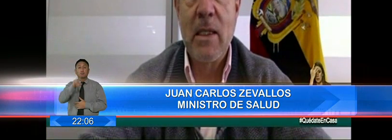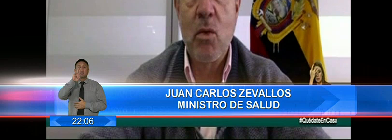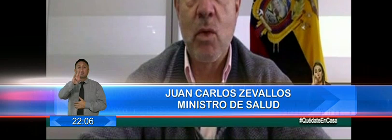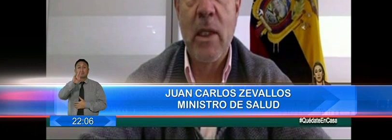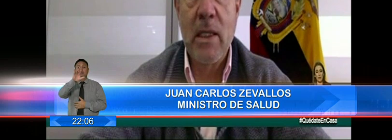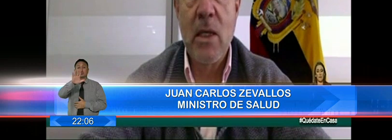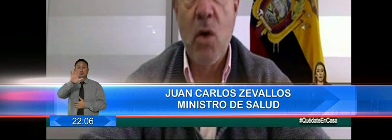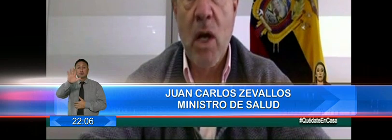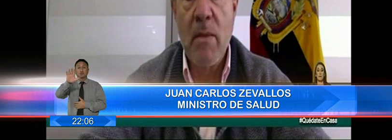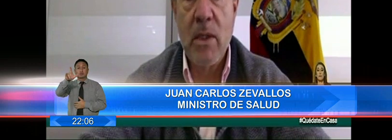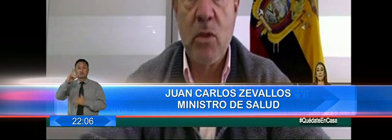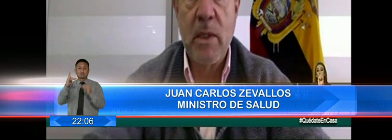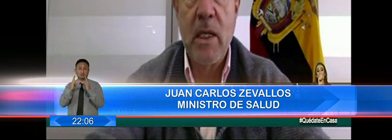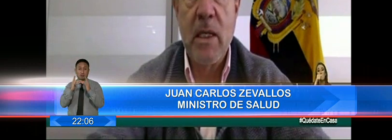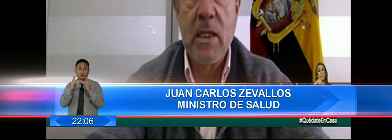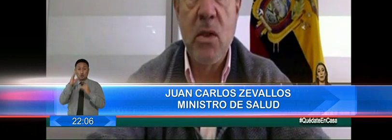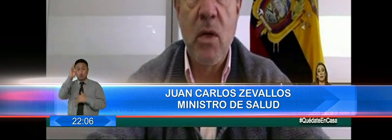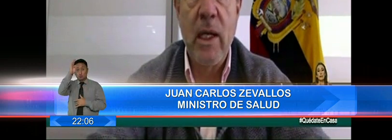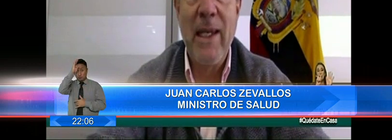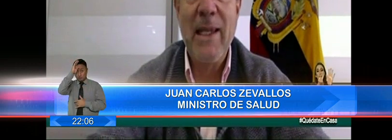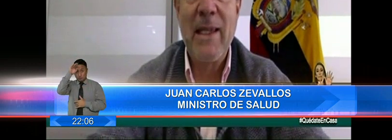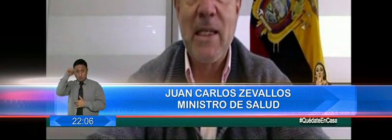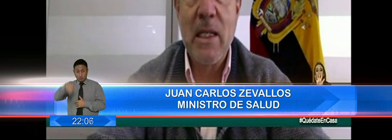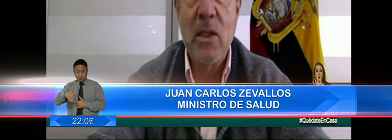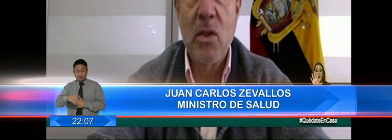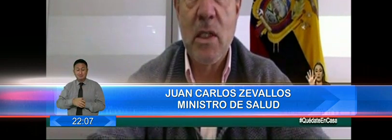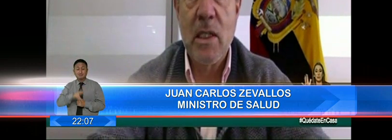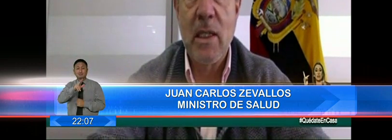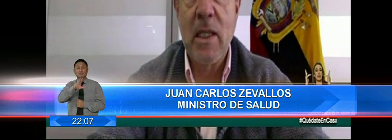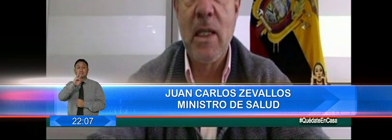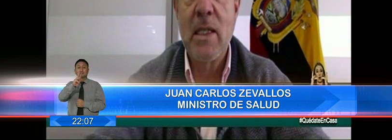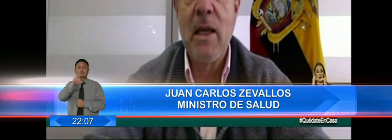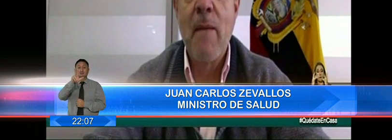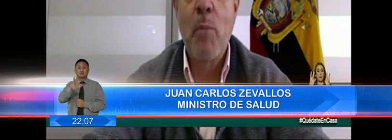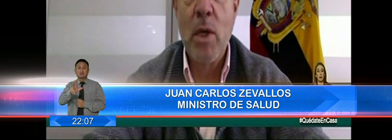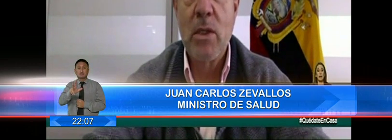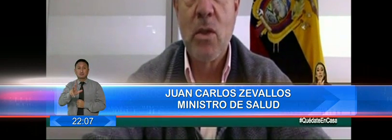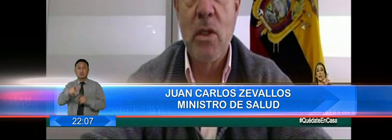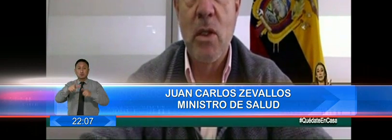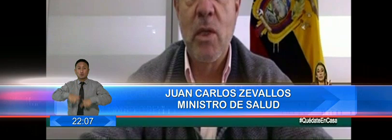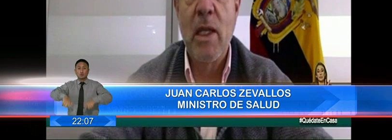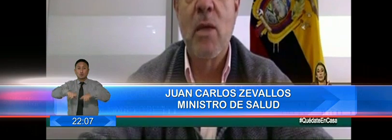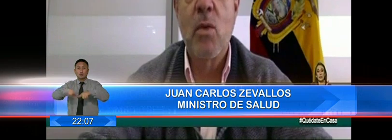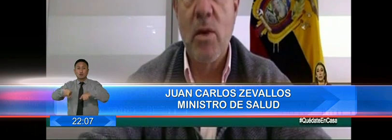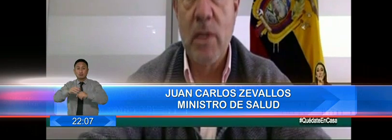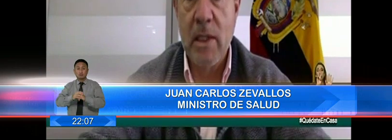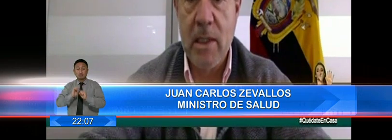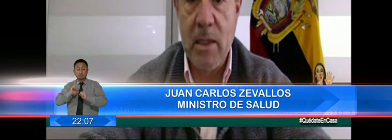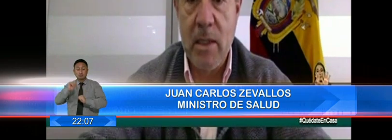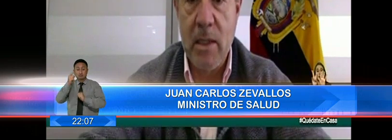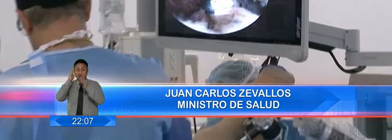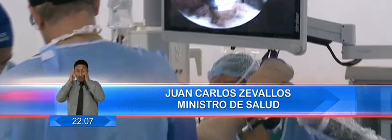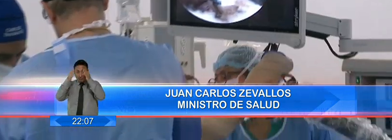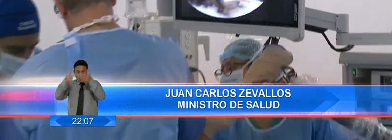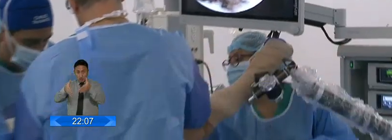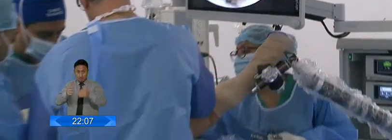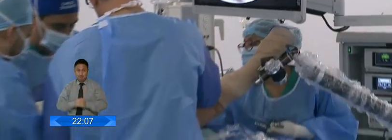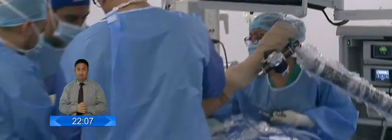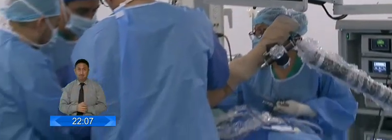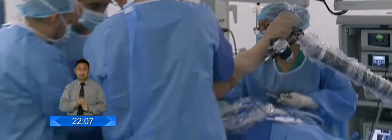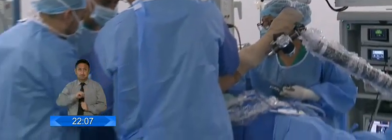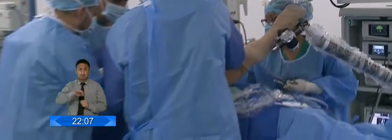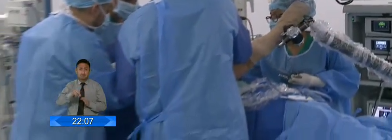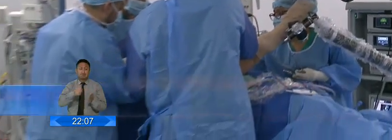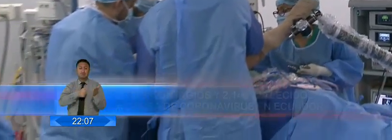1.755 camas de hospitalización y 363 puestos de unidad de cuidados intensivos aclaró